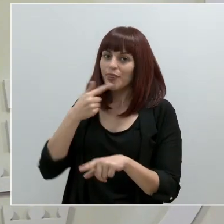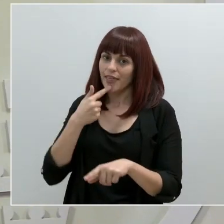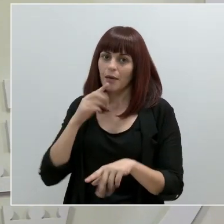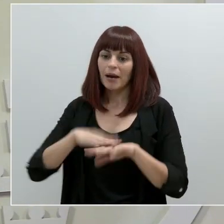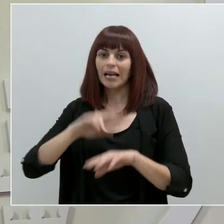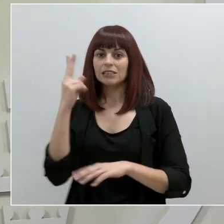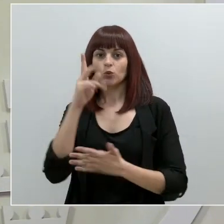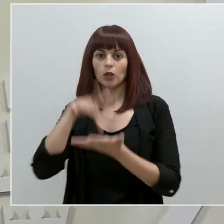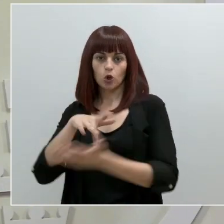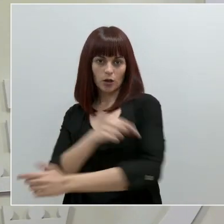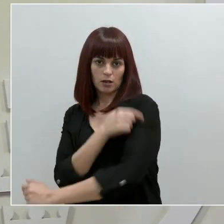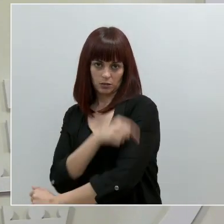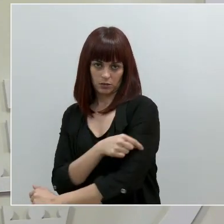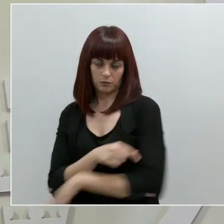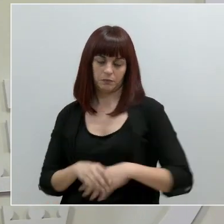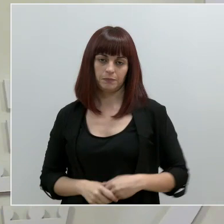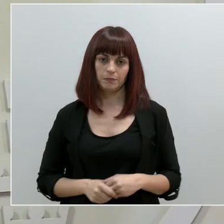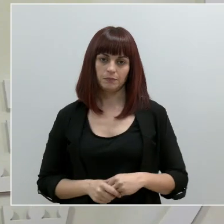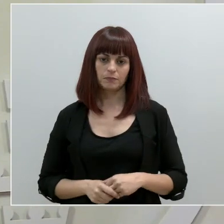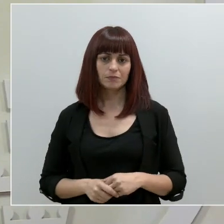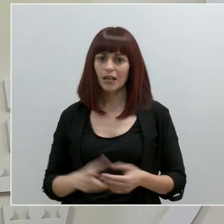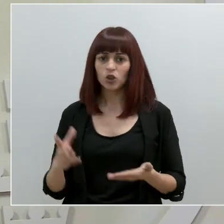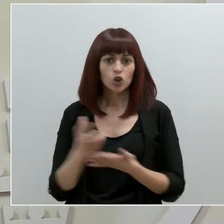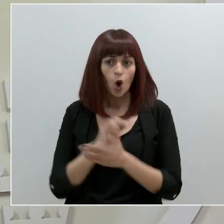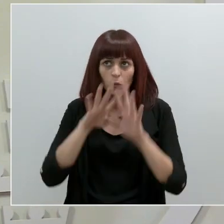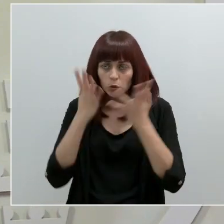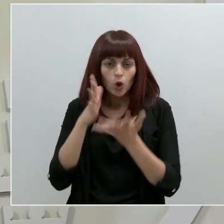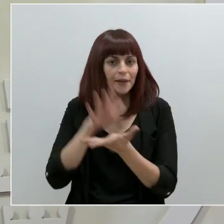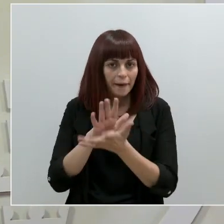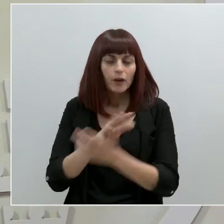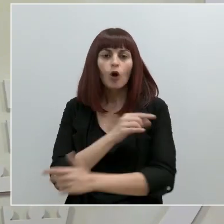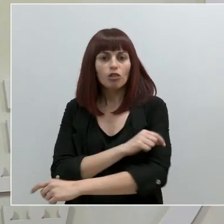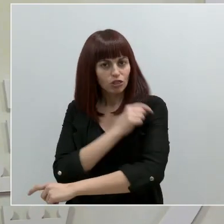segunda dosis. Puede estar todo el mundo tranquilo, va a haber dosis.